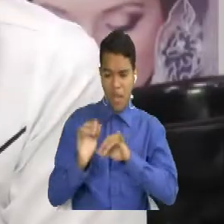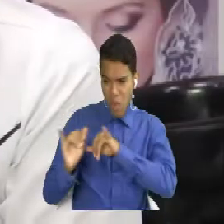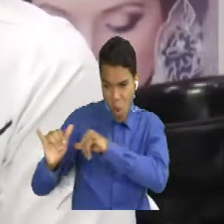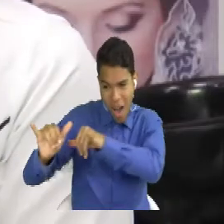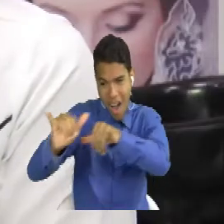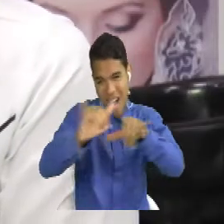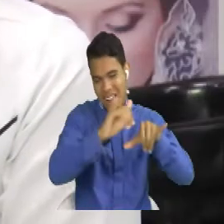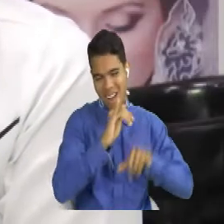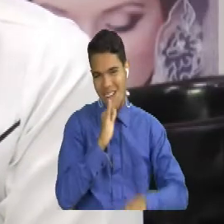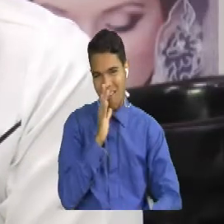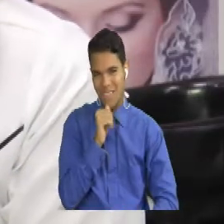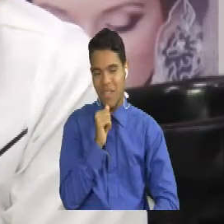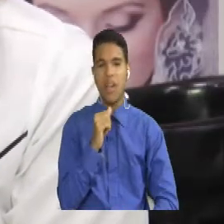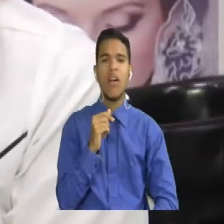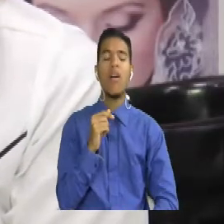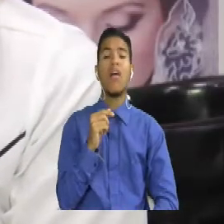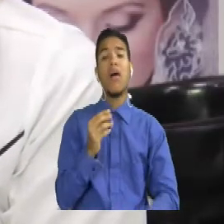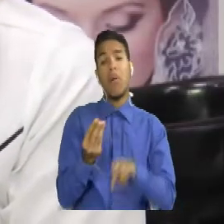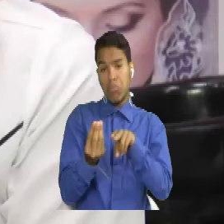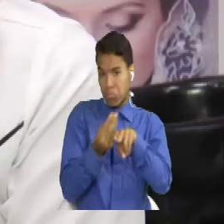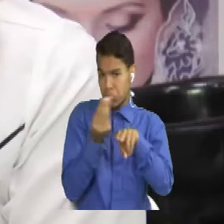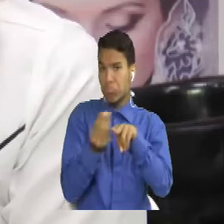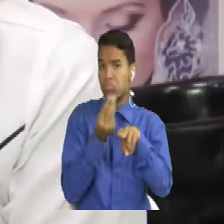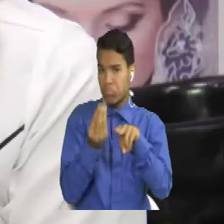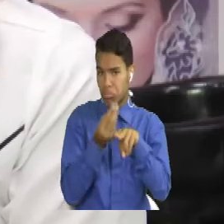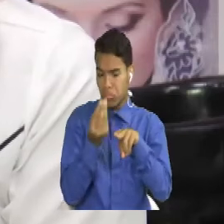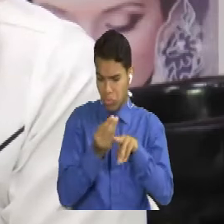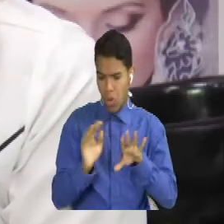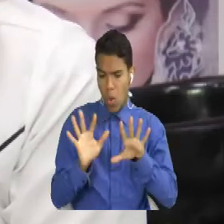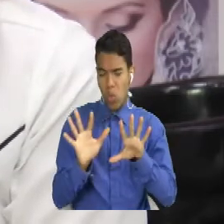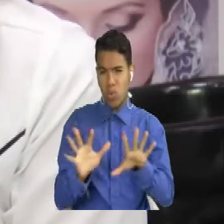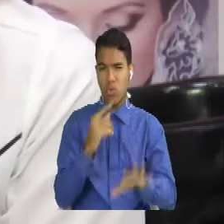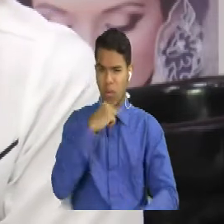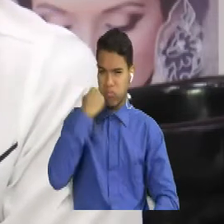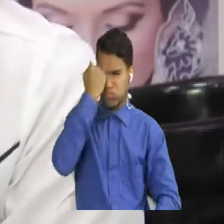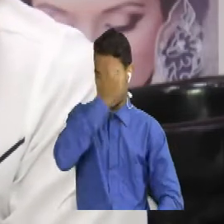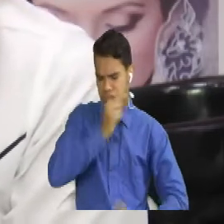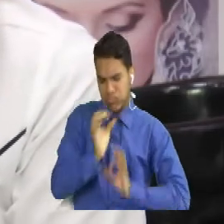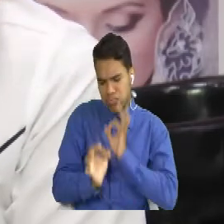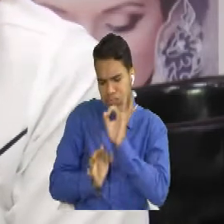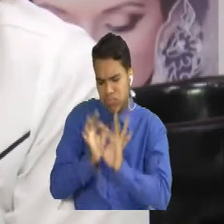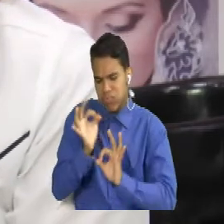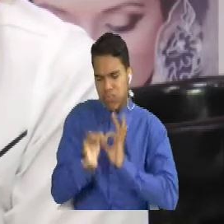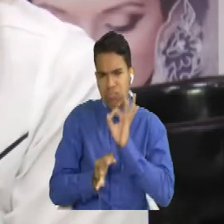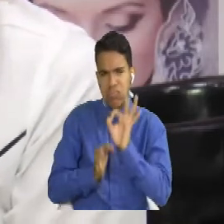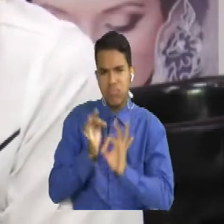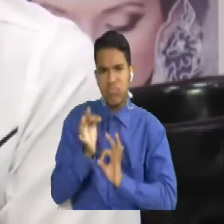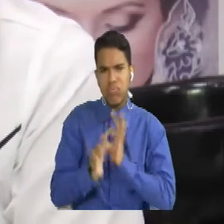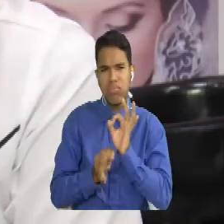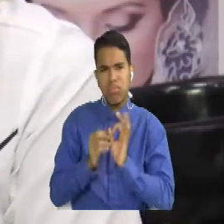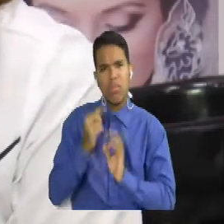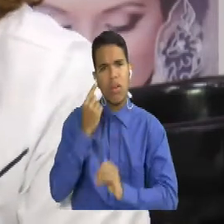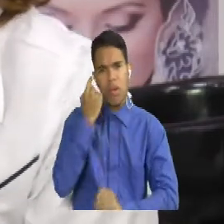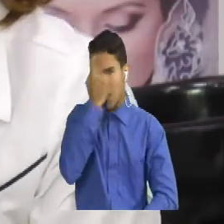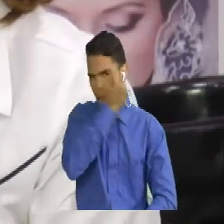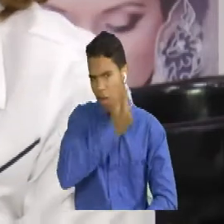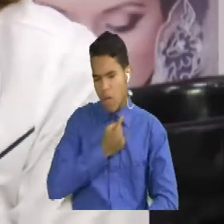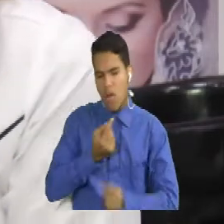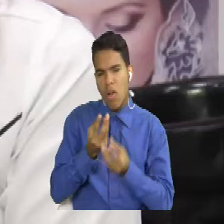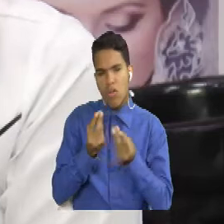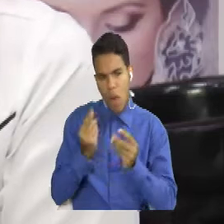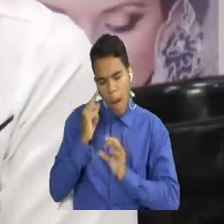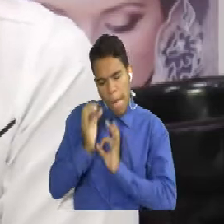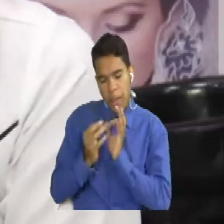Se pueden utilizar como un tratamiento de mantenimiento, pues, como para mantener la piel. Ya las que la tienen ya